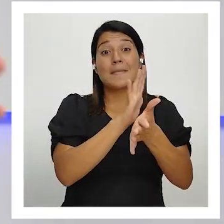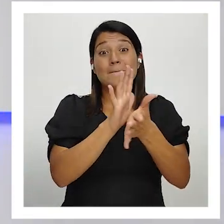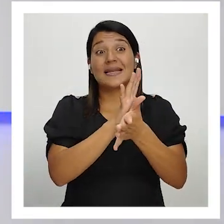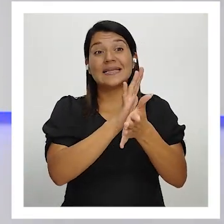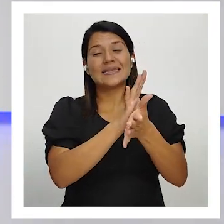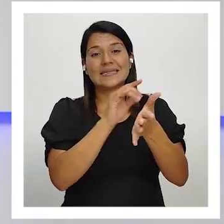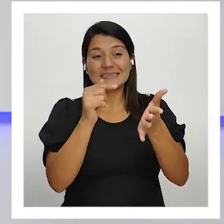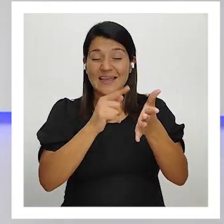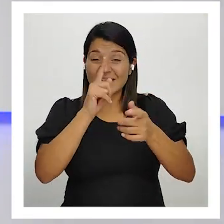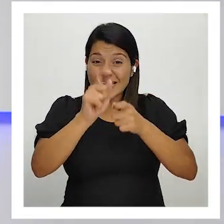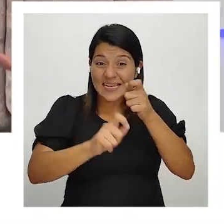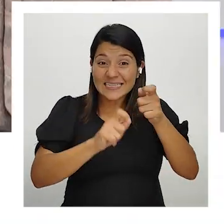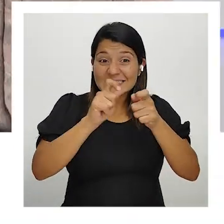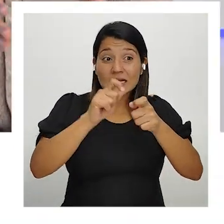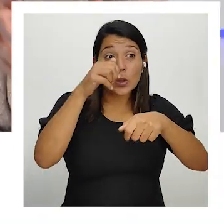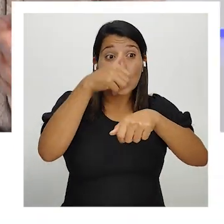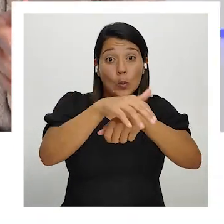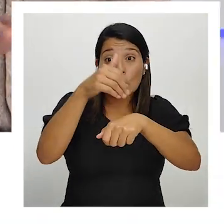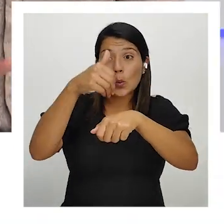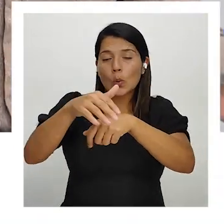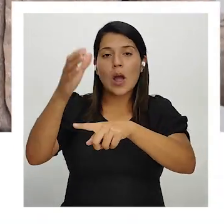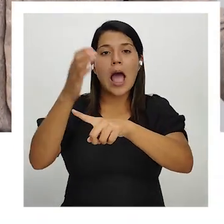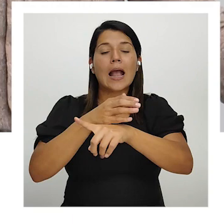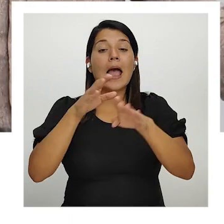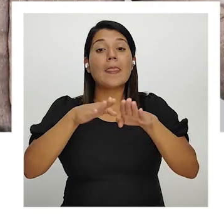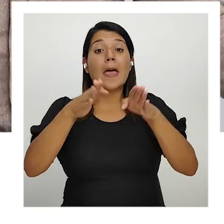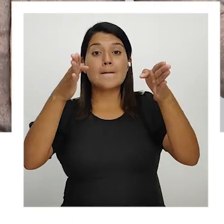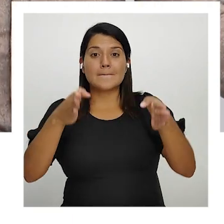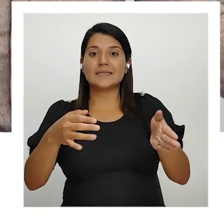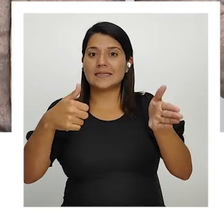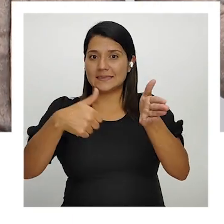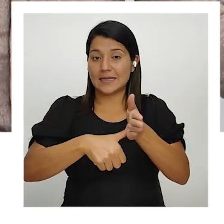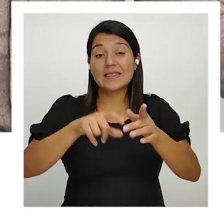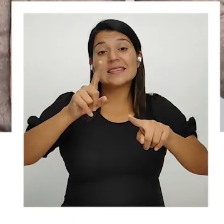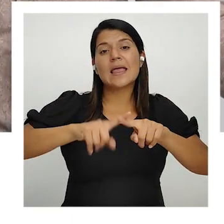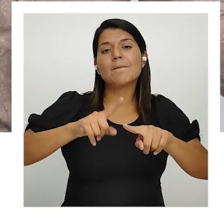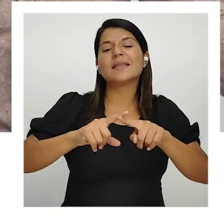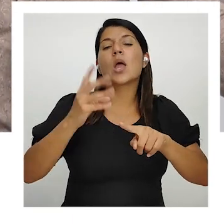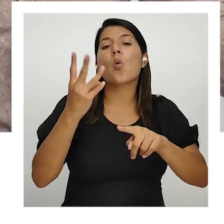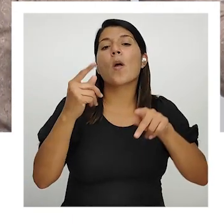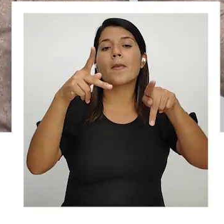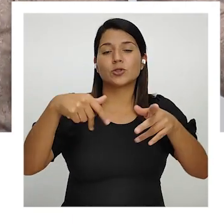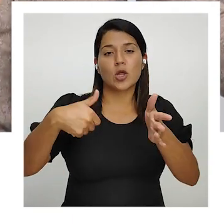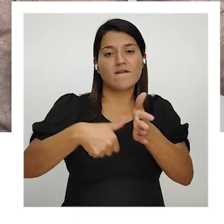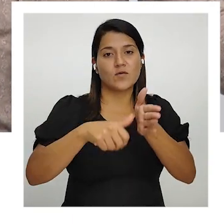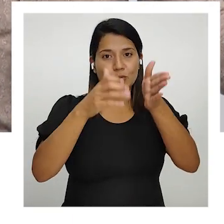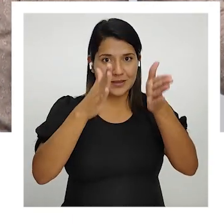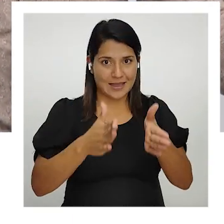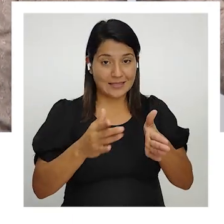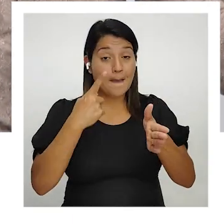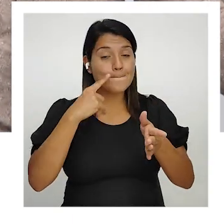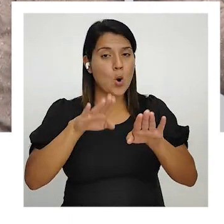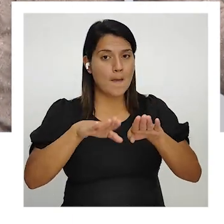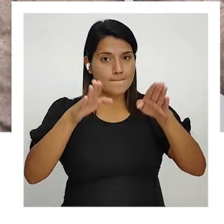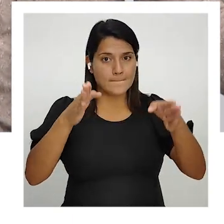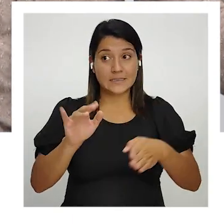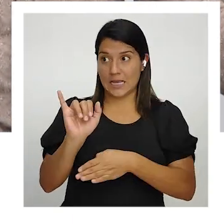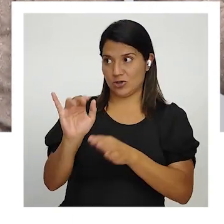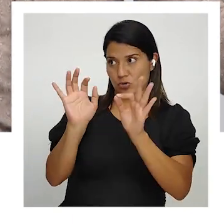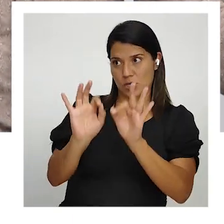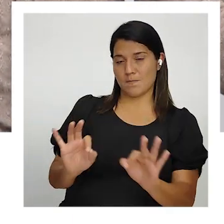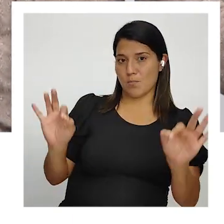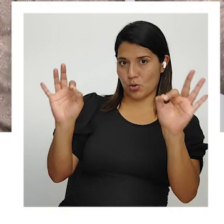cada mesa de votación según los electores que estén inscritos ahí. Y un detalle importante, don Gustavo, no es que van a